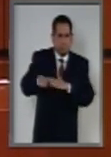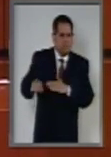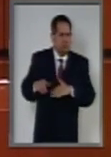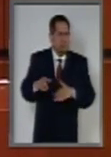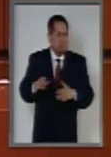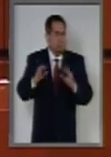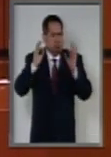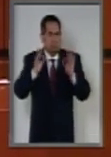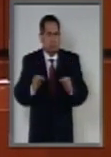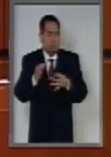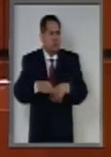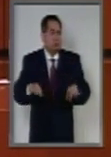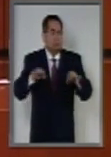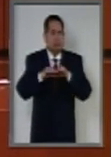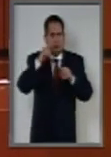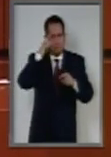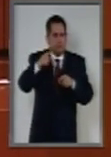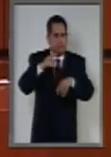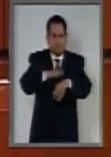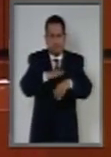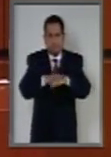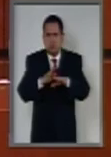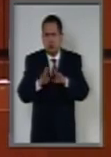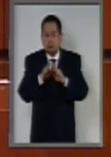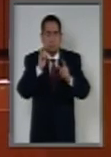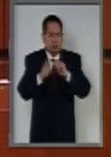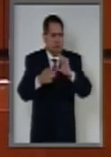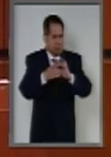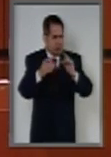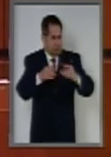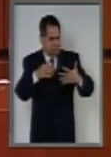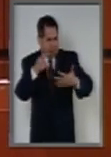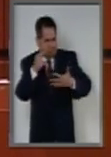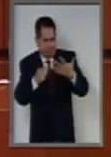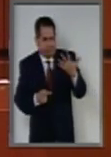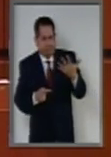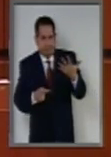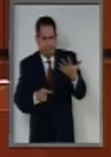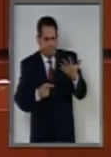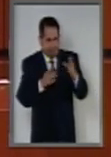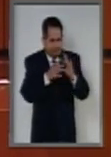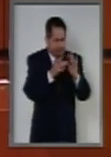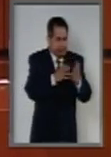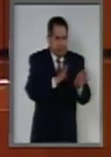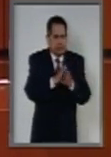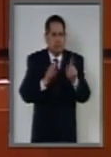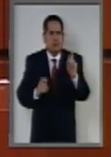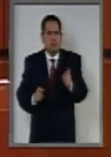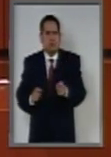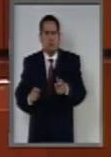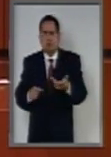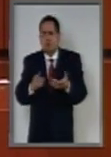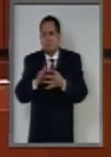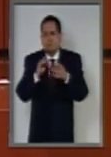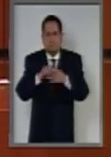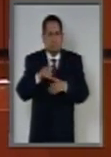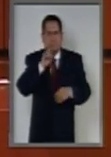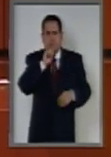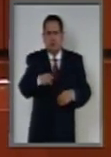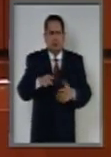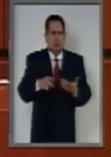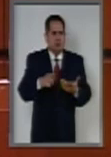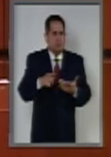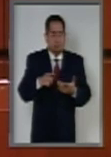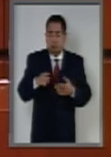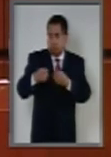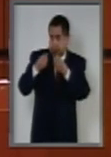especial aquellas que advierten el ejercicio de sus funciones fiscalizadoras y que deriven de un daño al